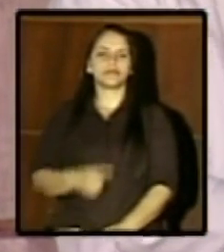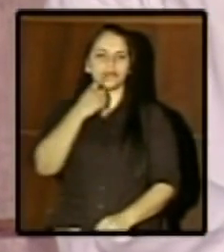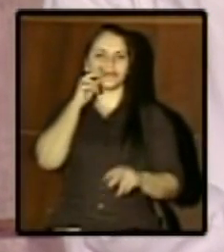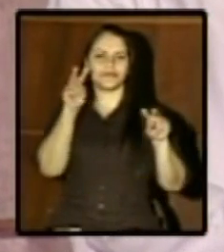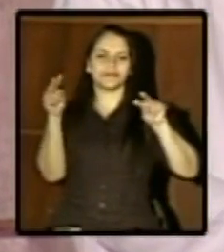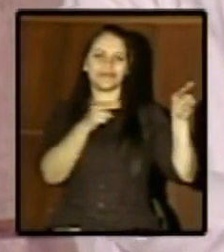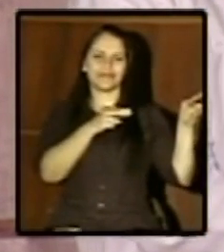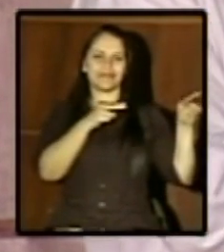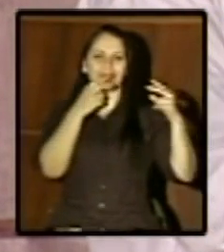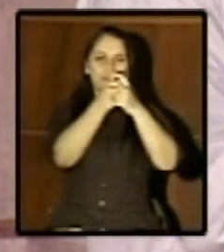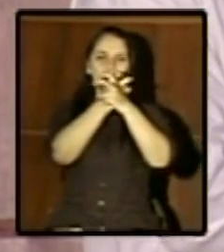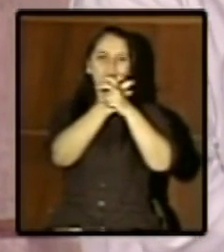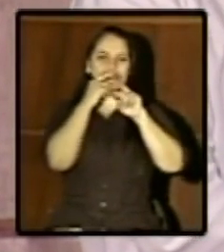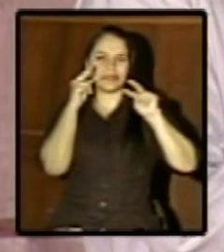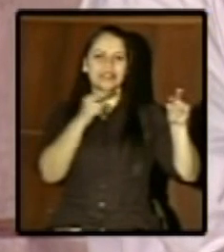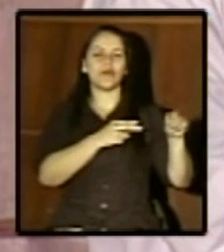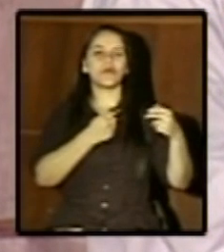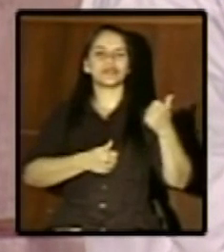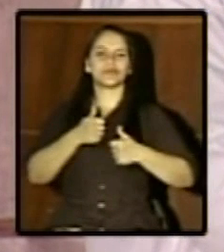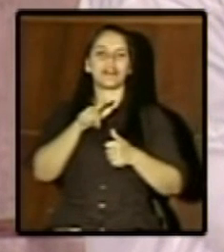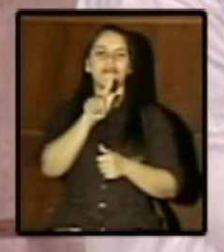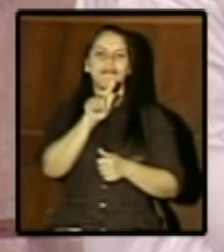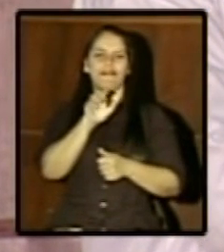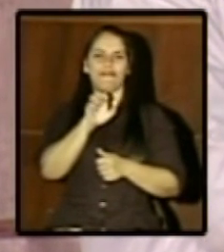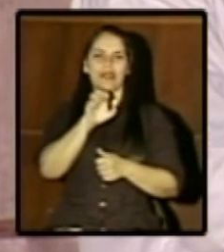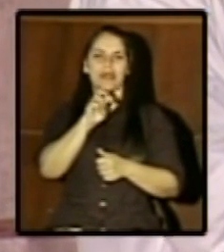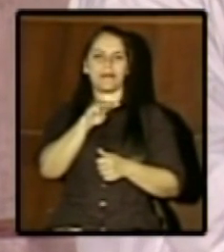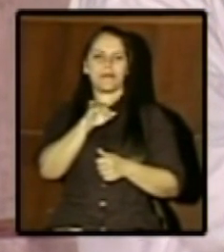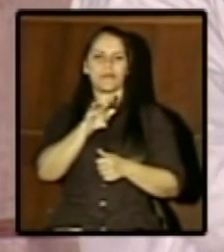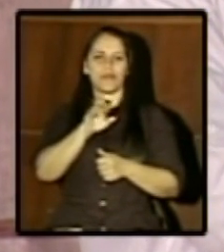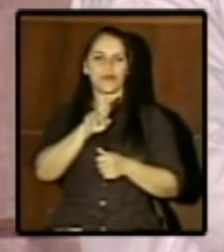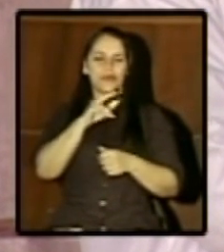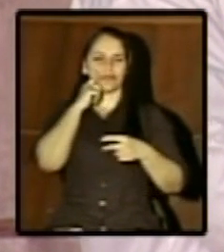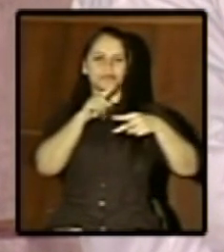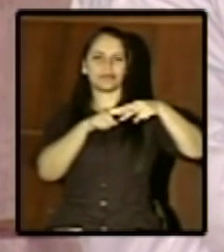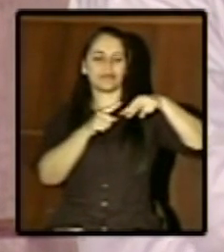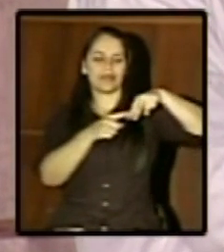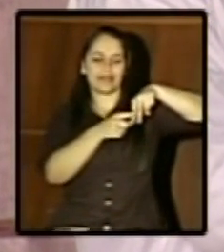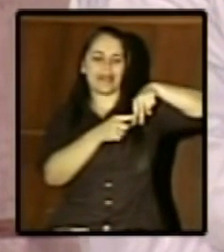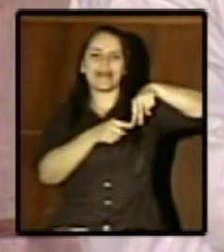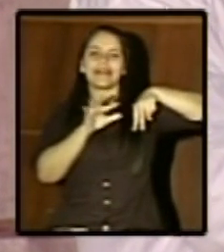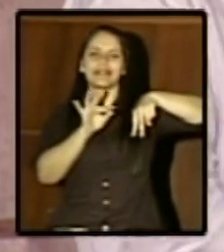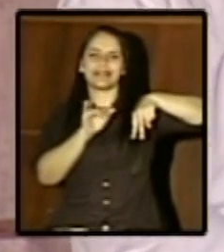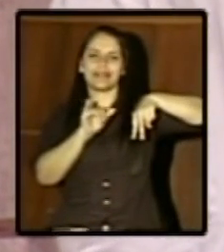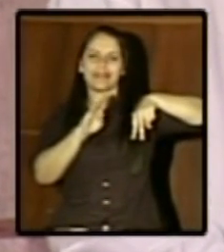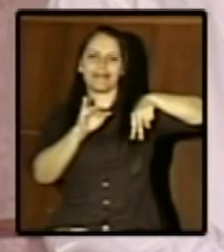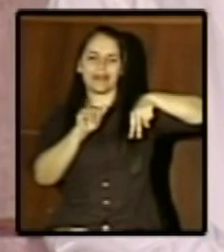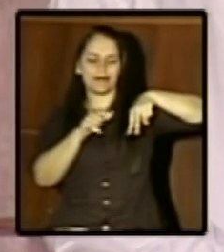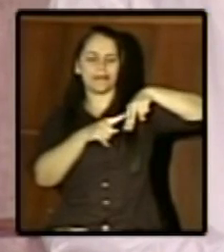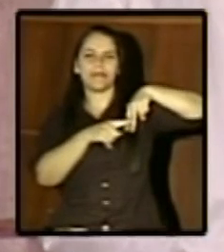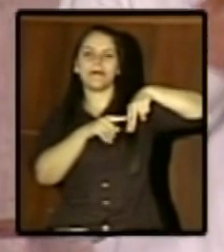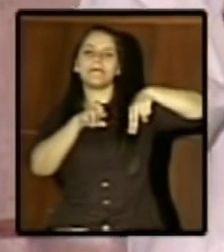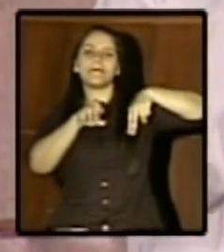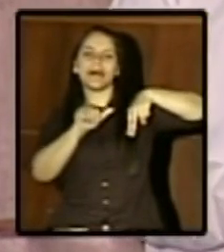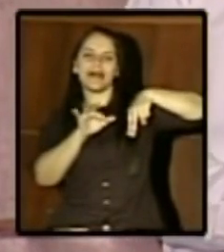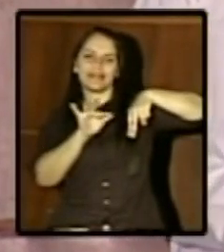miren, este es el fémur, que es el hueso de la porción superior de la rodilla. Y este es la tibia. Acá tenemos otro